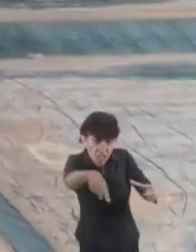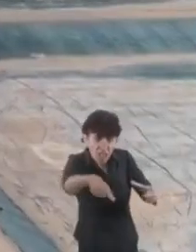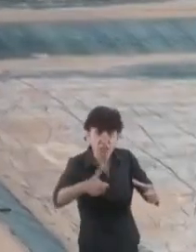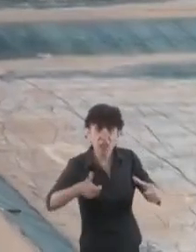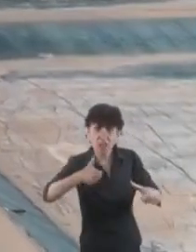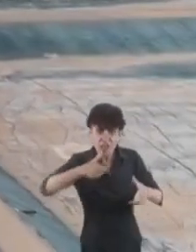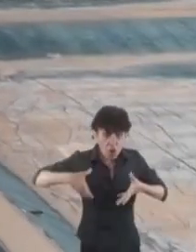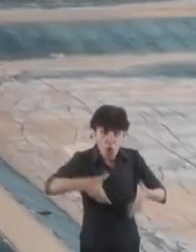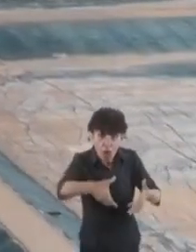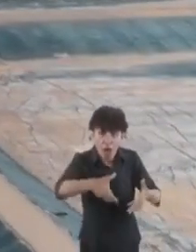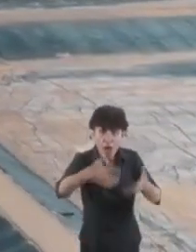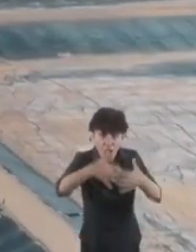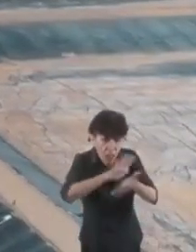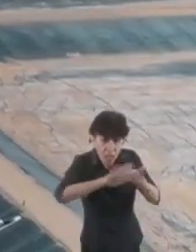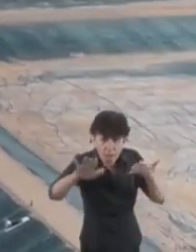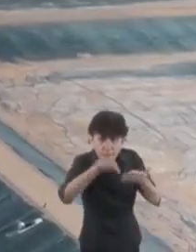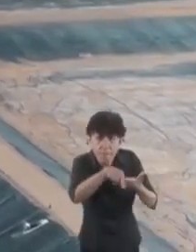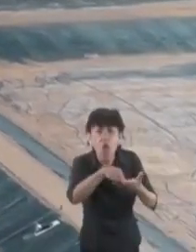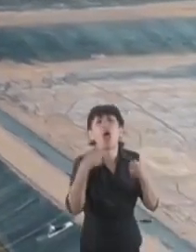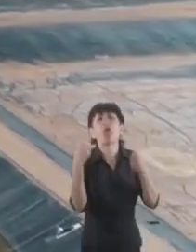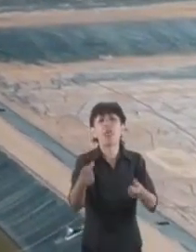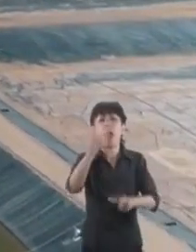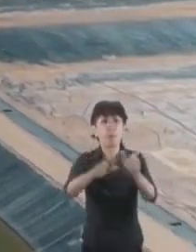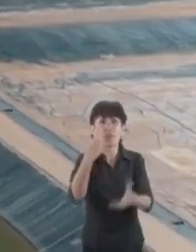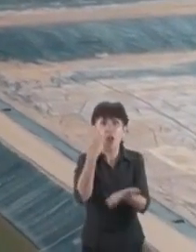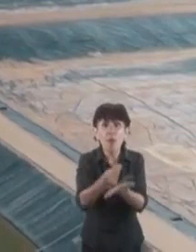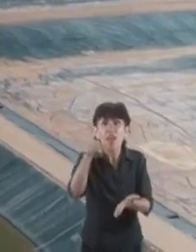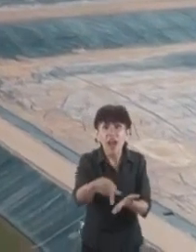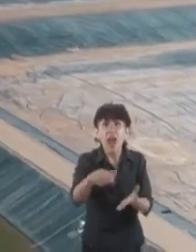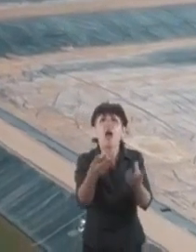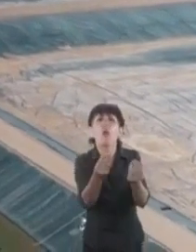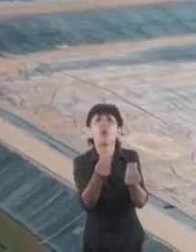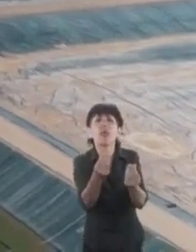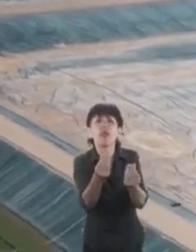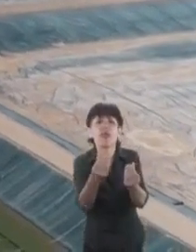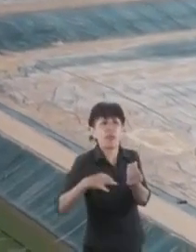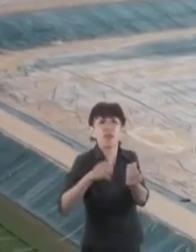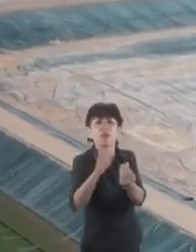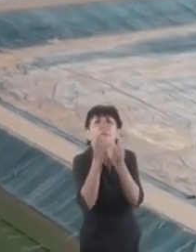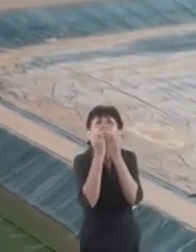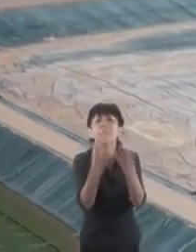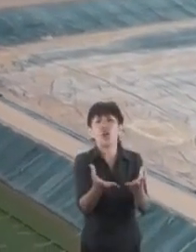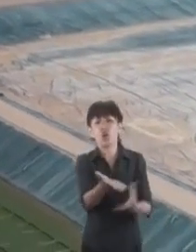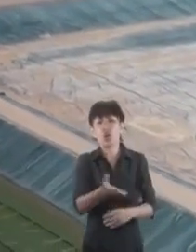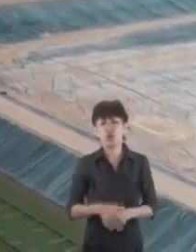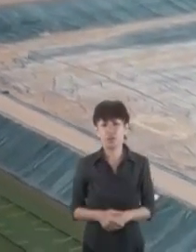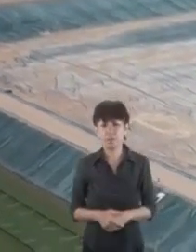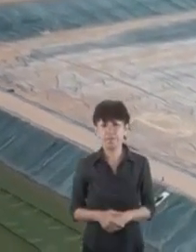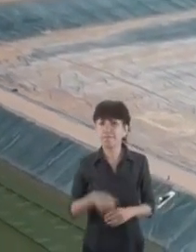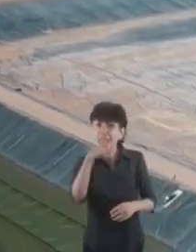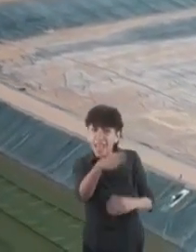mendocinos y mendocinas. Mejor calidad de vida para 350.000 mendocinos y mendocinas. ¿Saben qué es esta